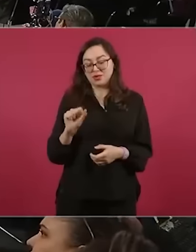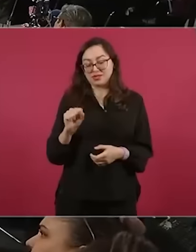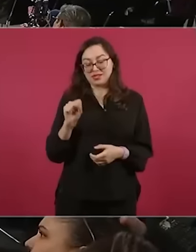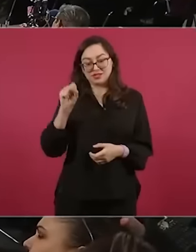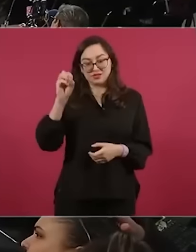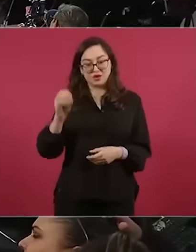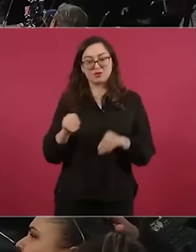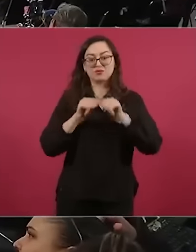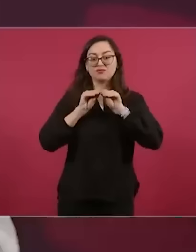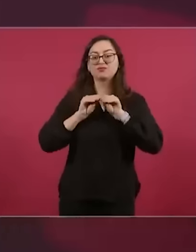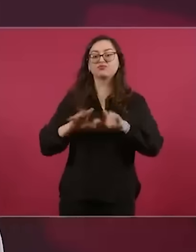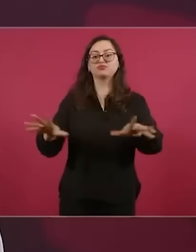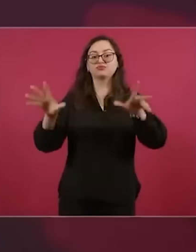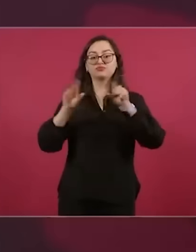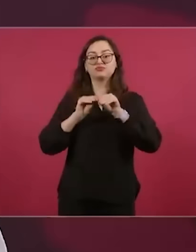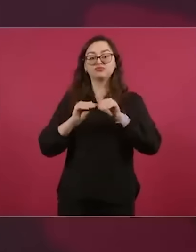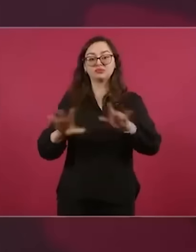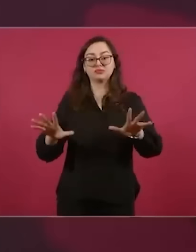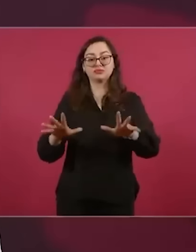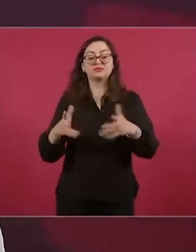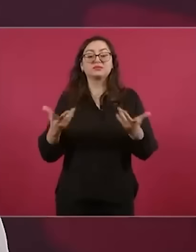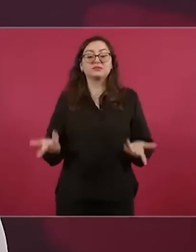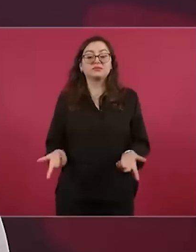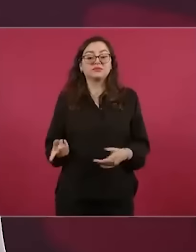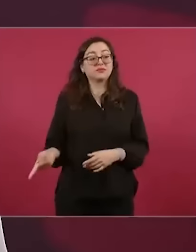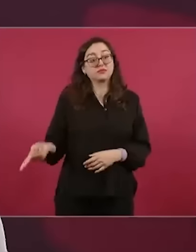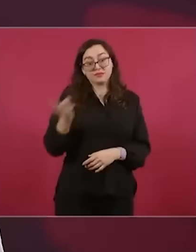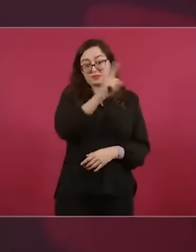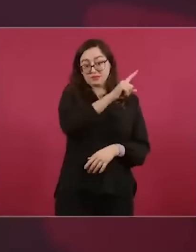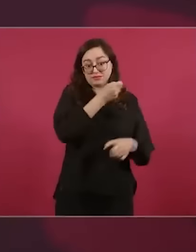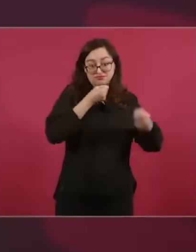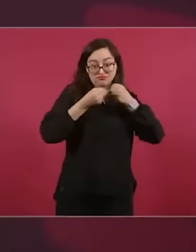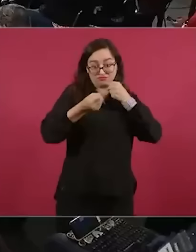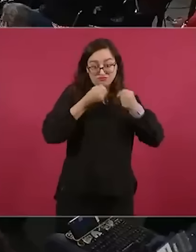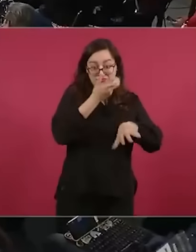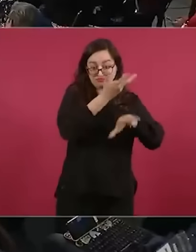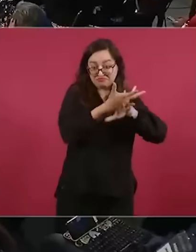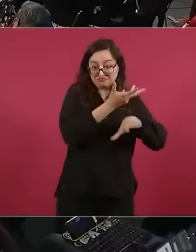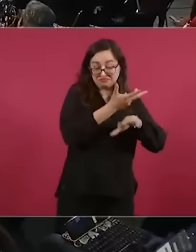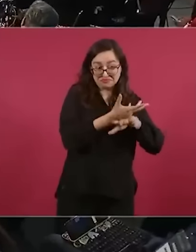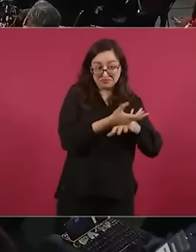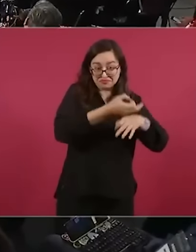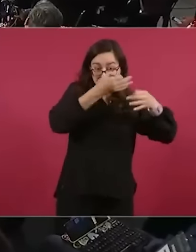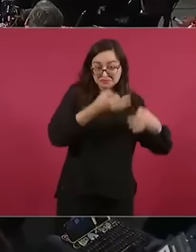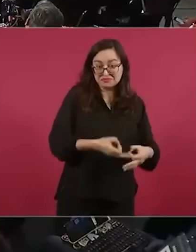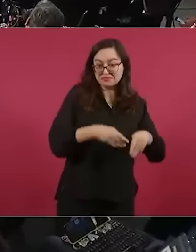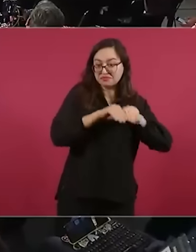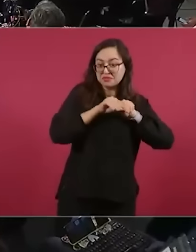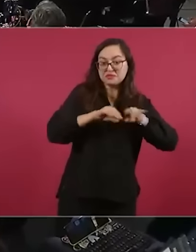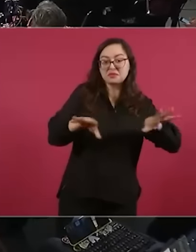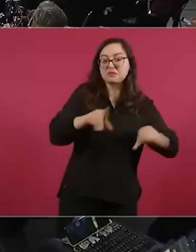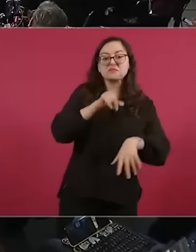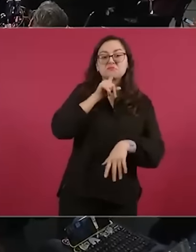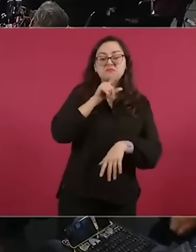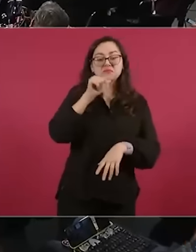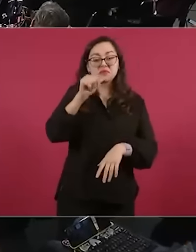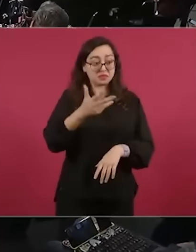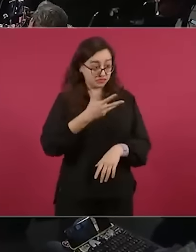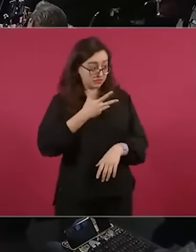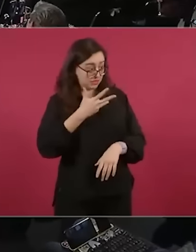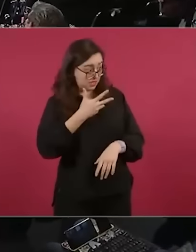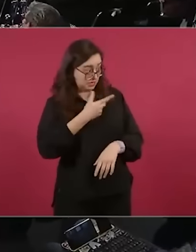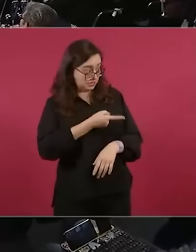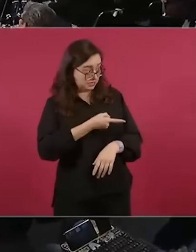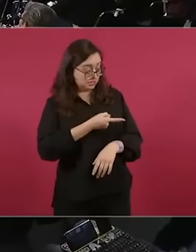originales que según son las fidedignas de ProPublica y la HB. A ver, pero ponla, ¿no? ¿No la tienes? Sí,